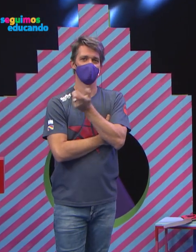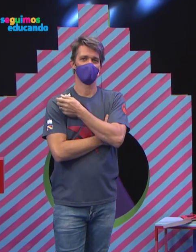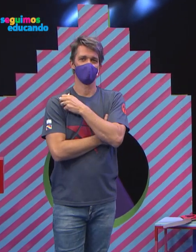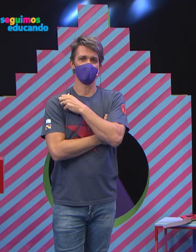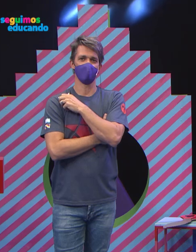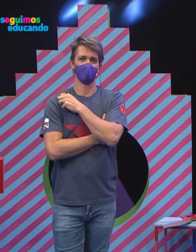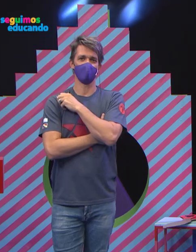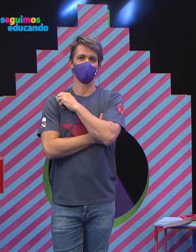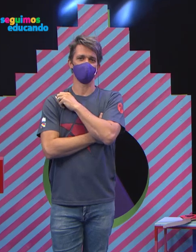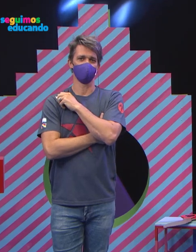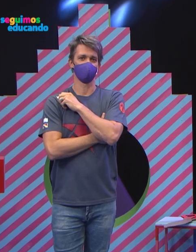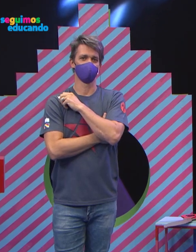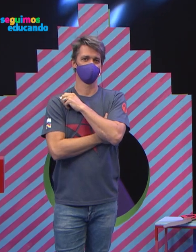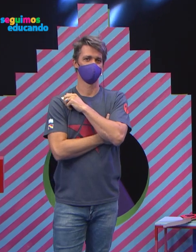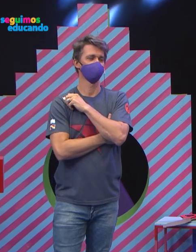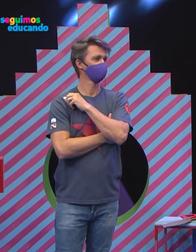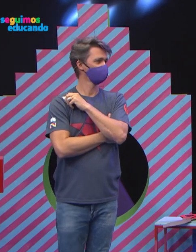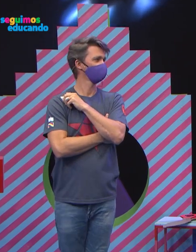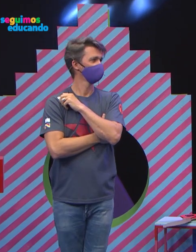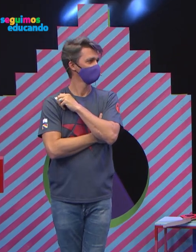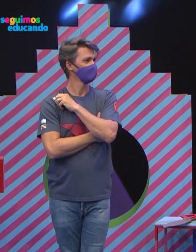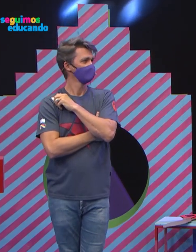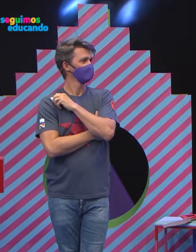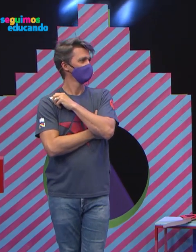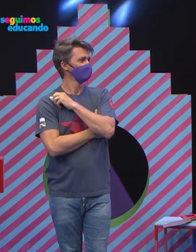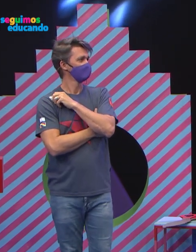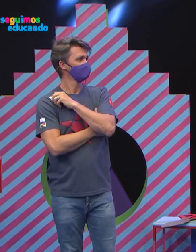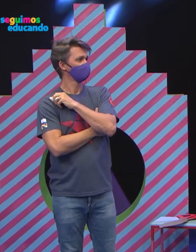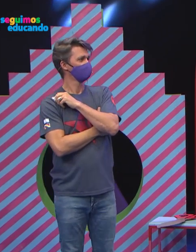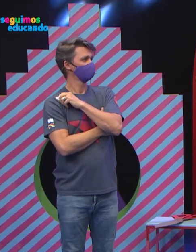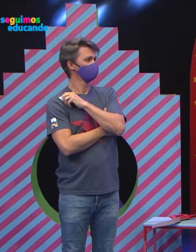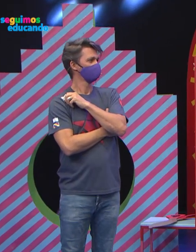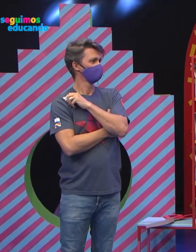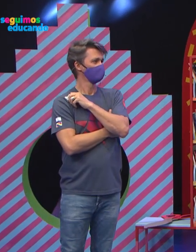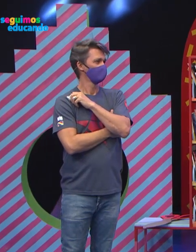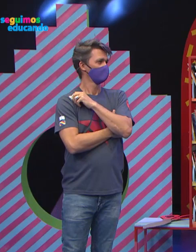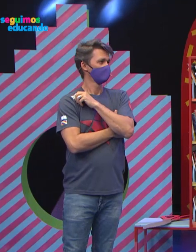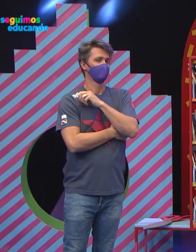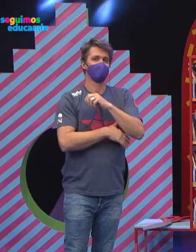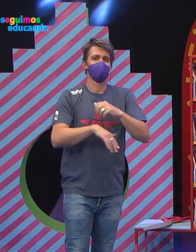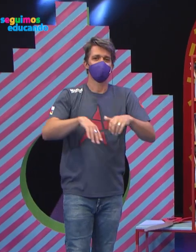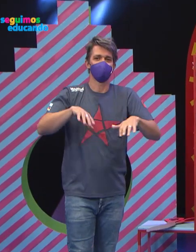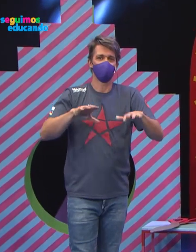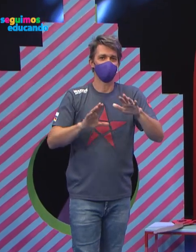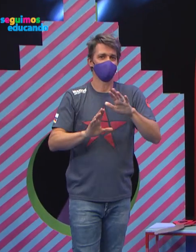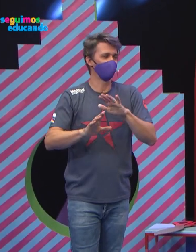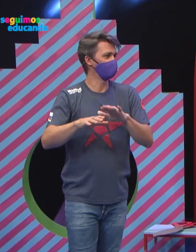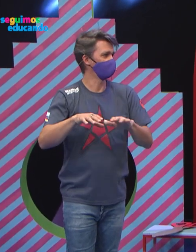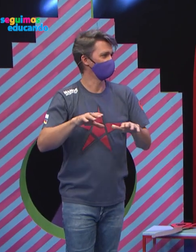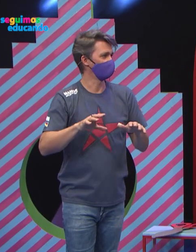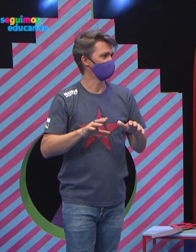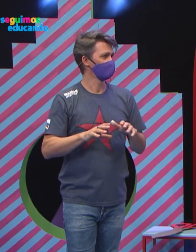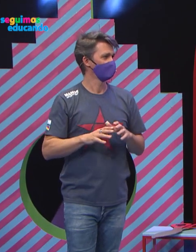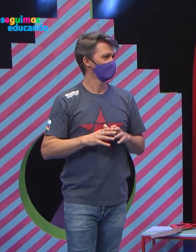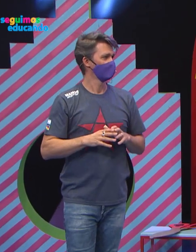¡Qué hermoso! ¡Qué sensación! Y cuántas cosas que ya tenemos para ir contestando esta pregunta, ¿no? ¿Qué hace falta para volar?